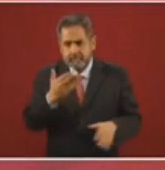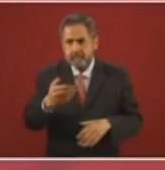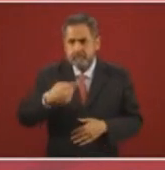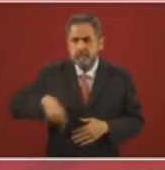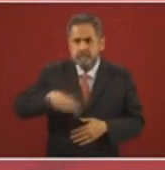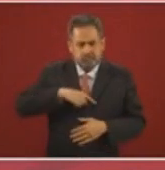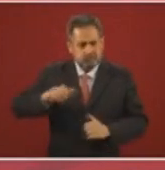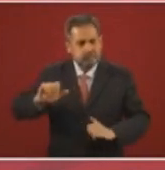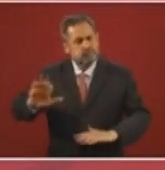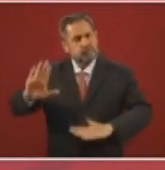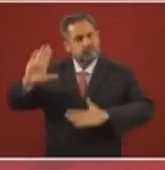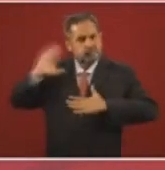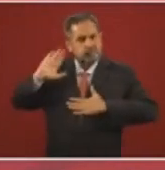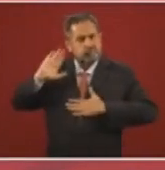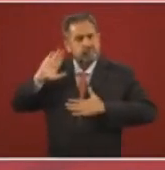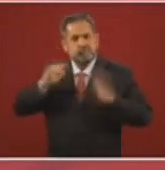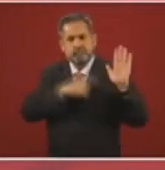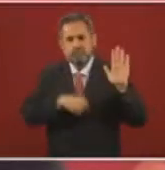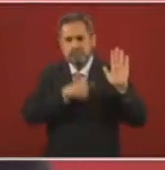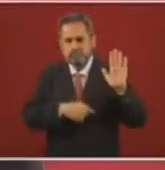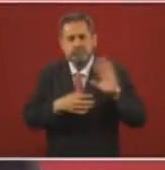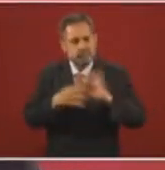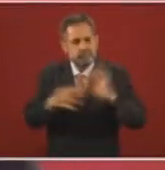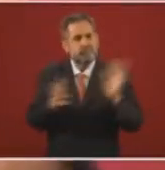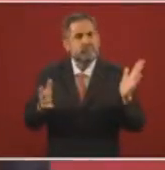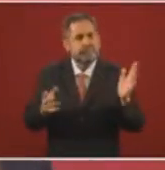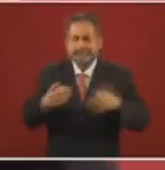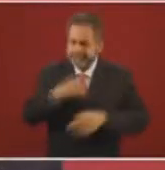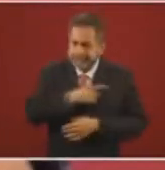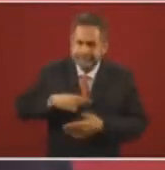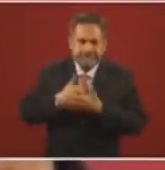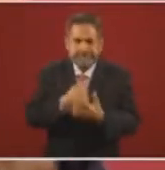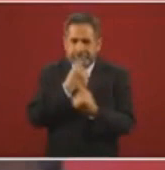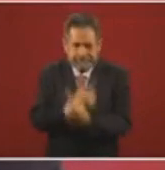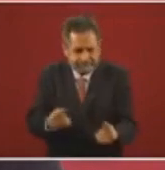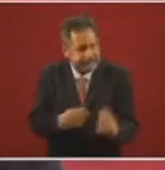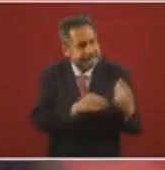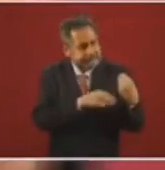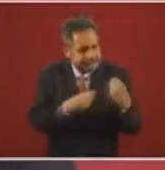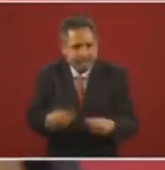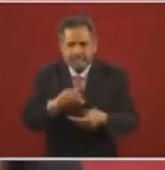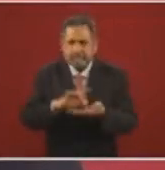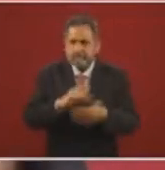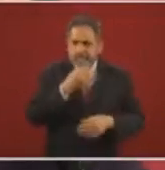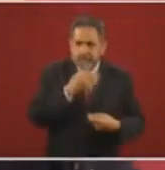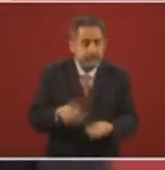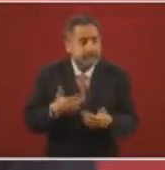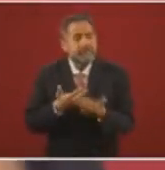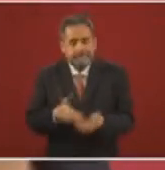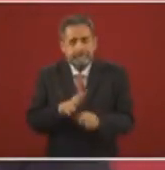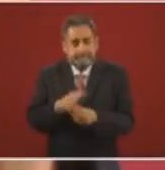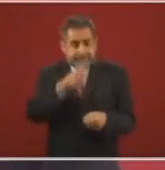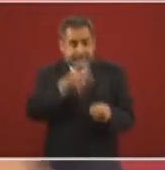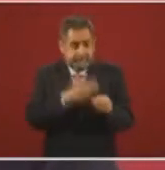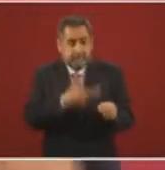hemos hecho un juramento y tenemos que ayudar a que los niños reciban el medicamento el medicamento está en